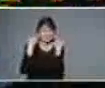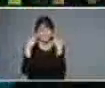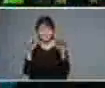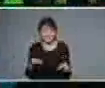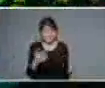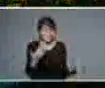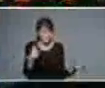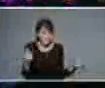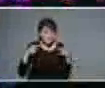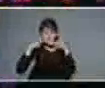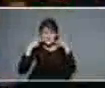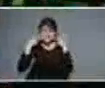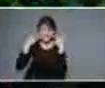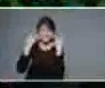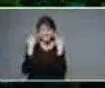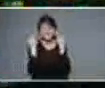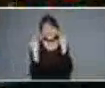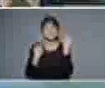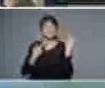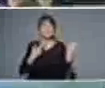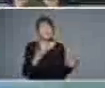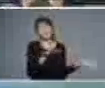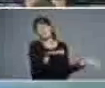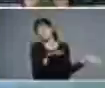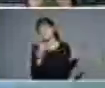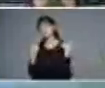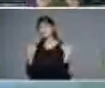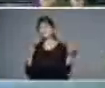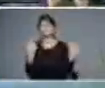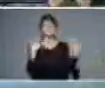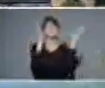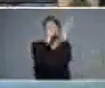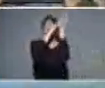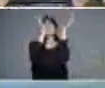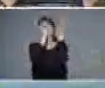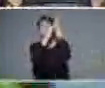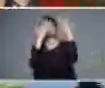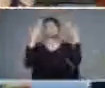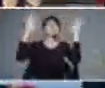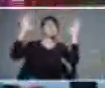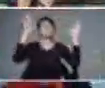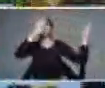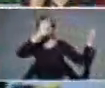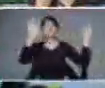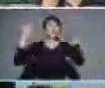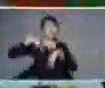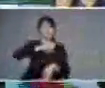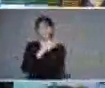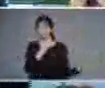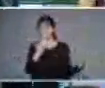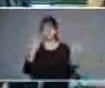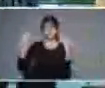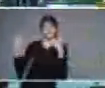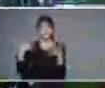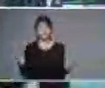que sí vamos arriba Tas manos que ya nos vamos